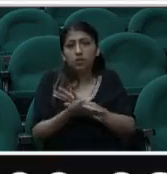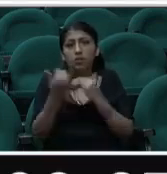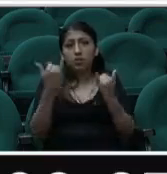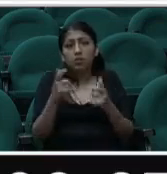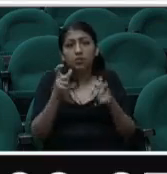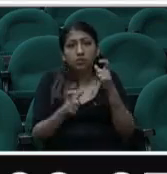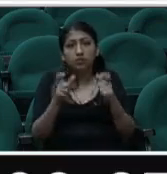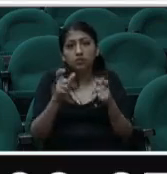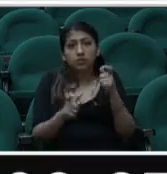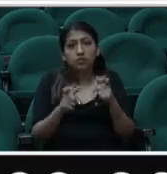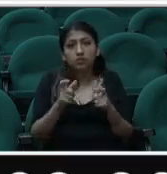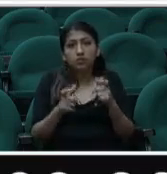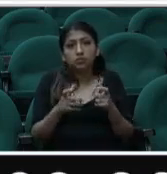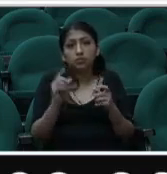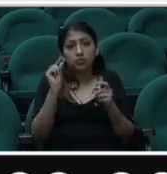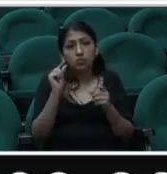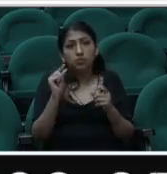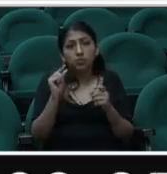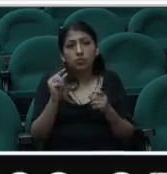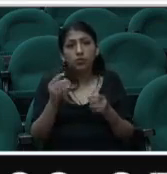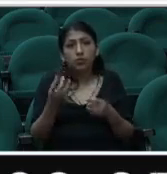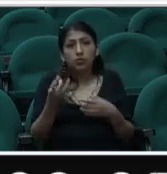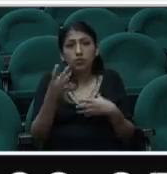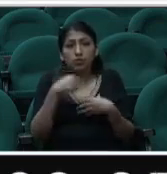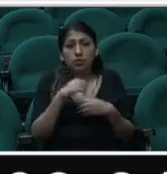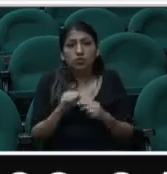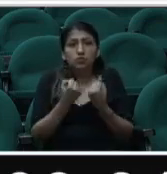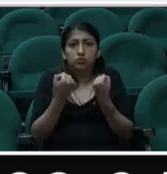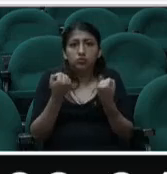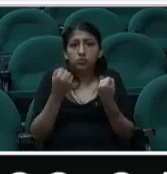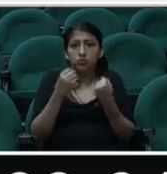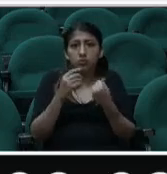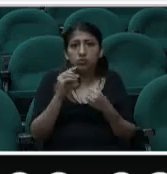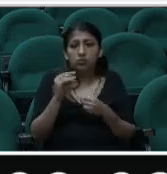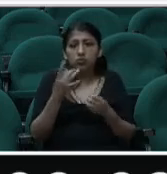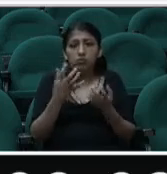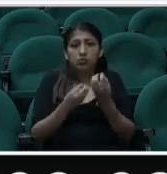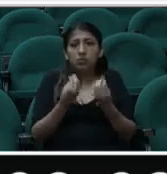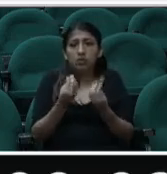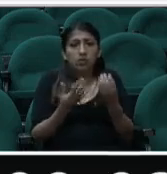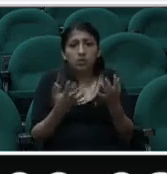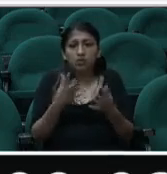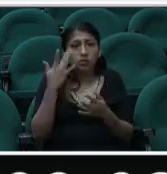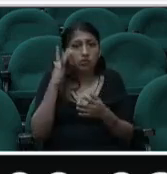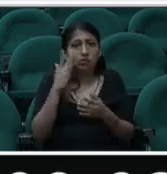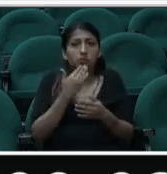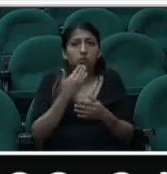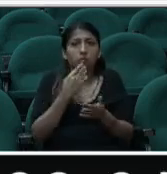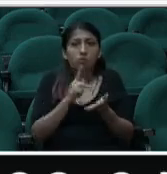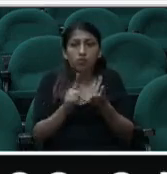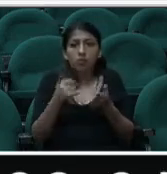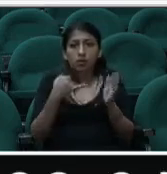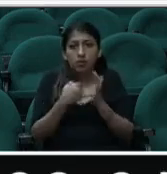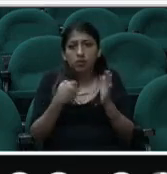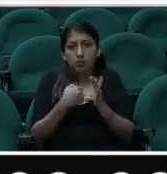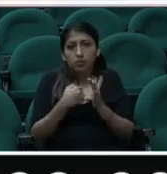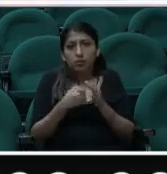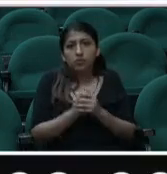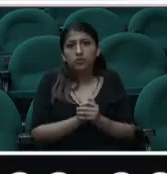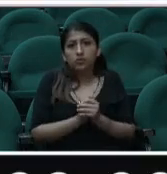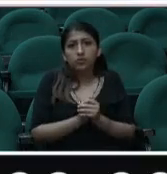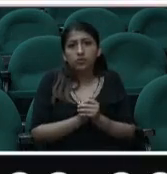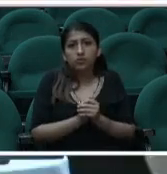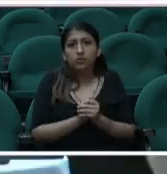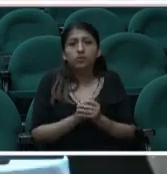y hoy las personas están pues un poco no solo asustadas sino con una desesperanza total porque no saben cómo pagar este impuesto el ies